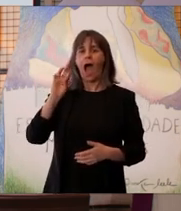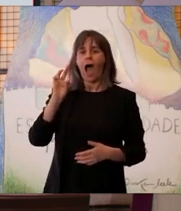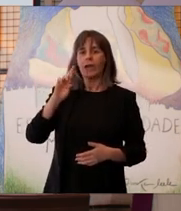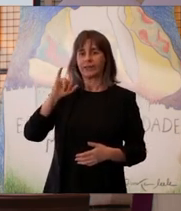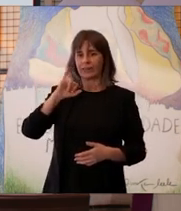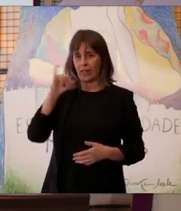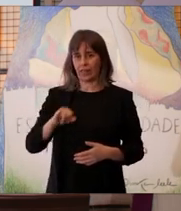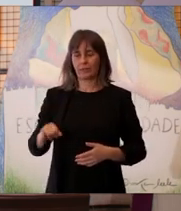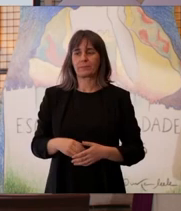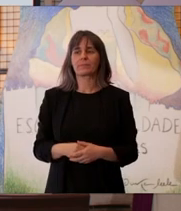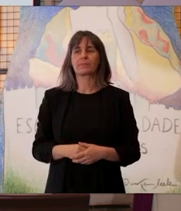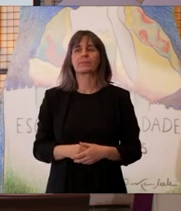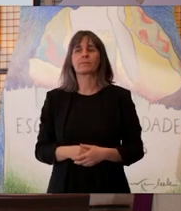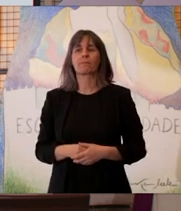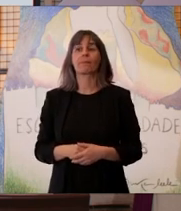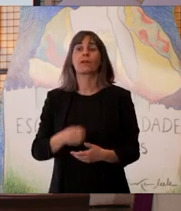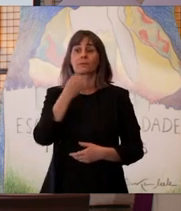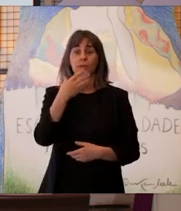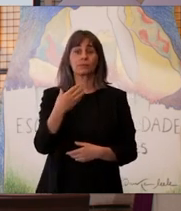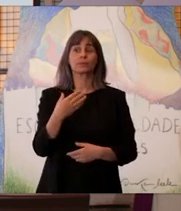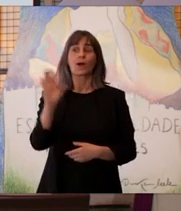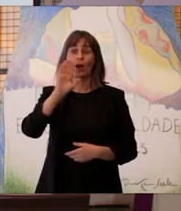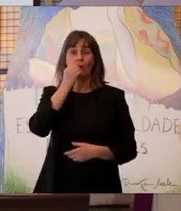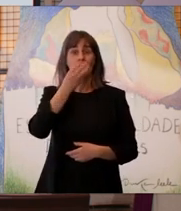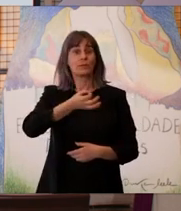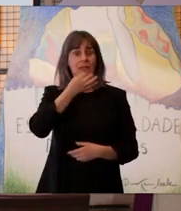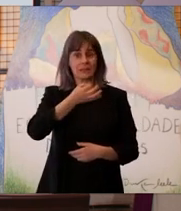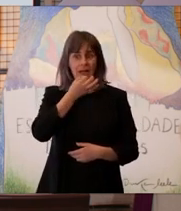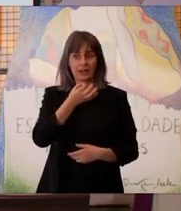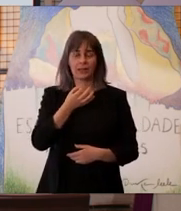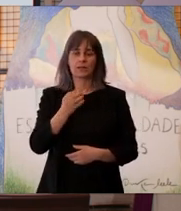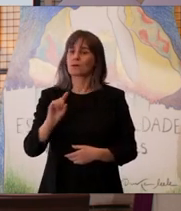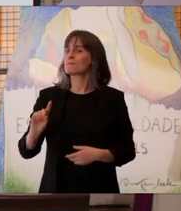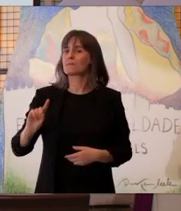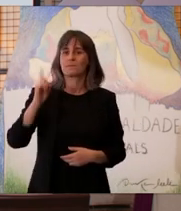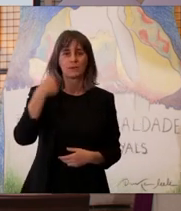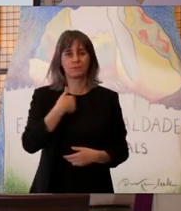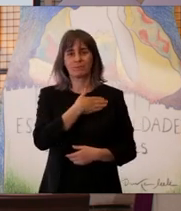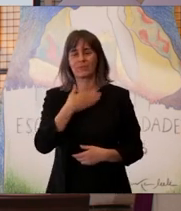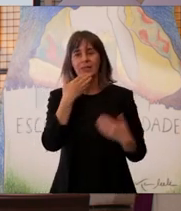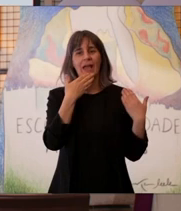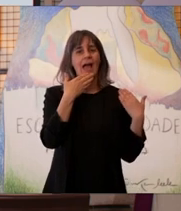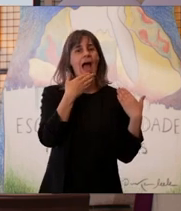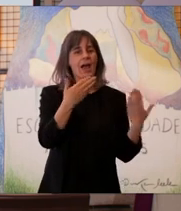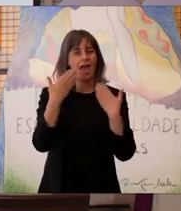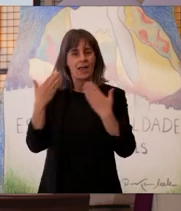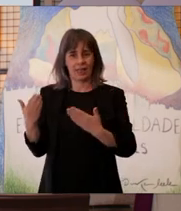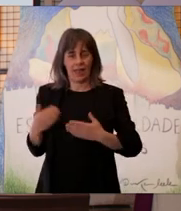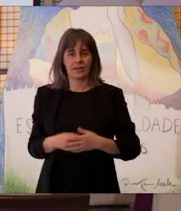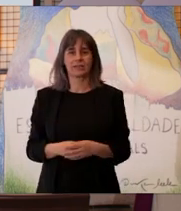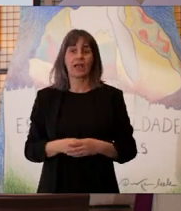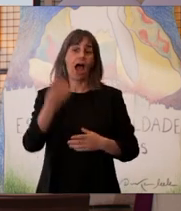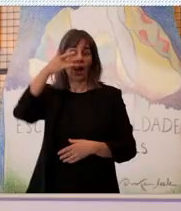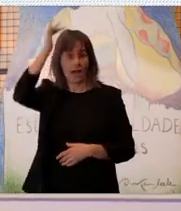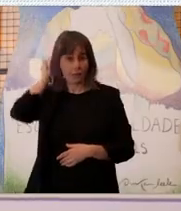Bueno pues Hola buenas tardes lo primero Muchísimas gracias a